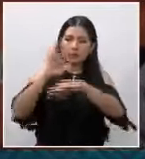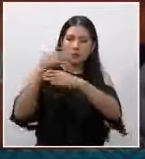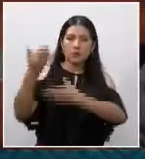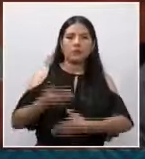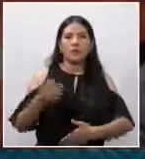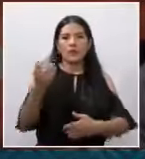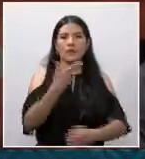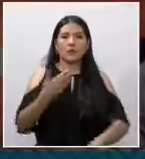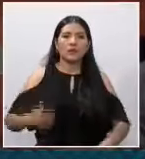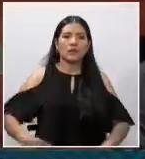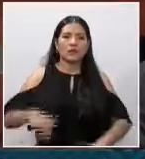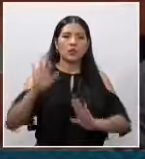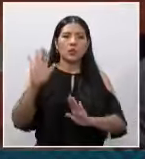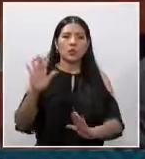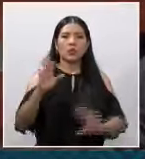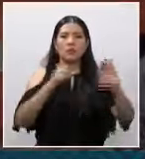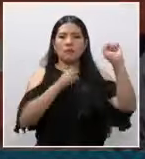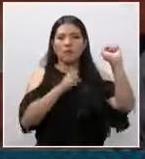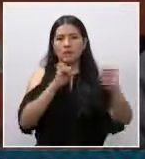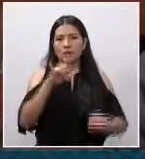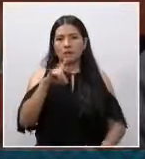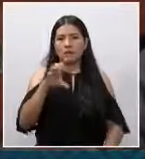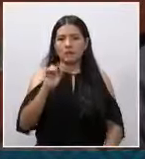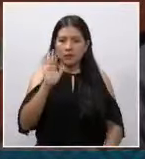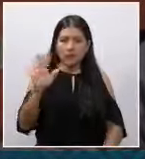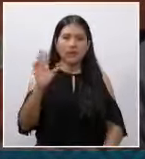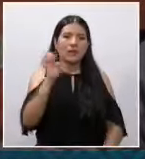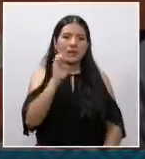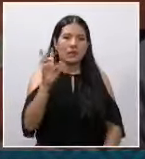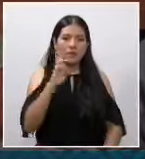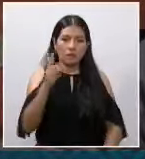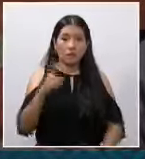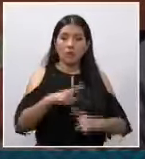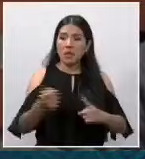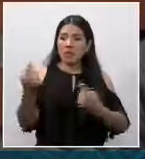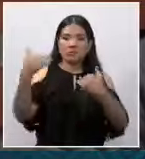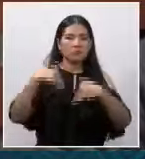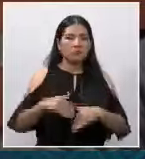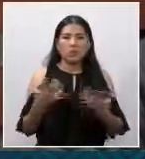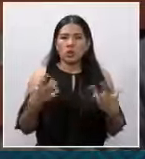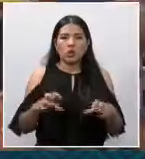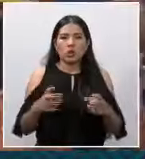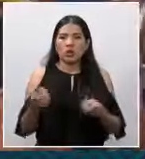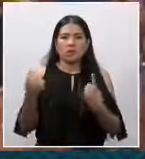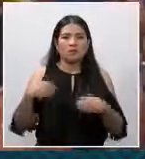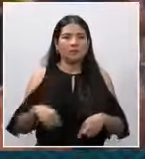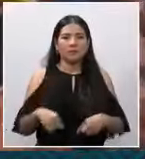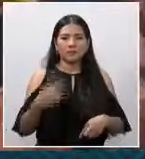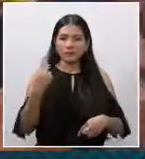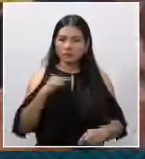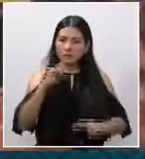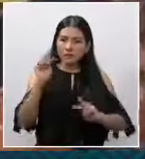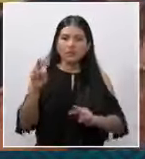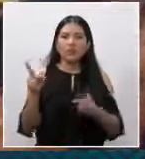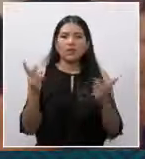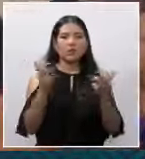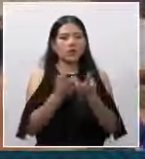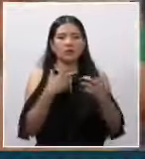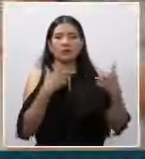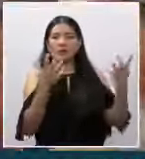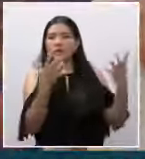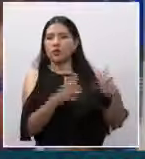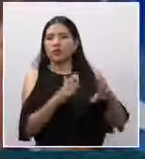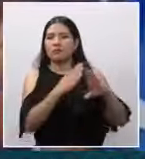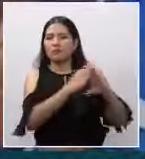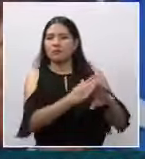pueda participar de reuniones con las organizaciones sociales, pero no lo hace. Entonces, esa es una muestra de que no se quiere coordinar y se quiere